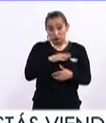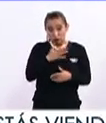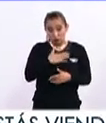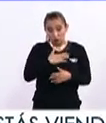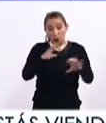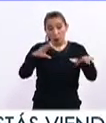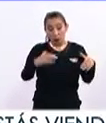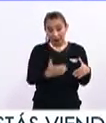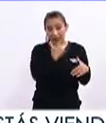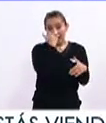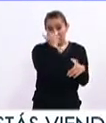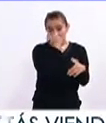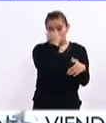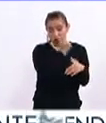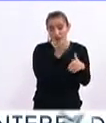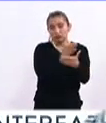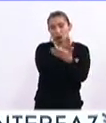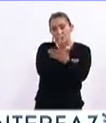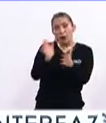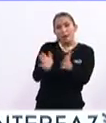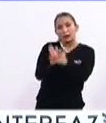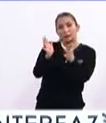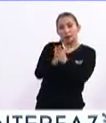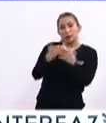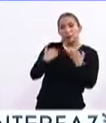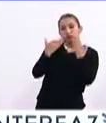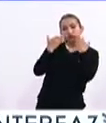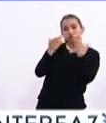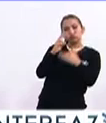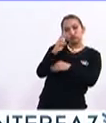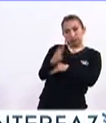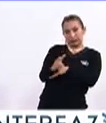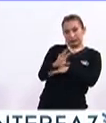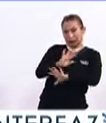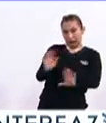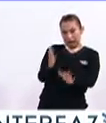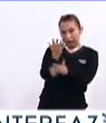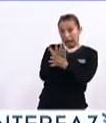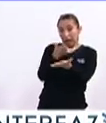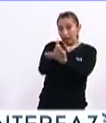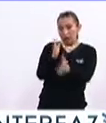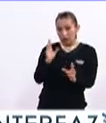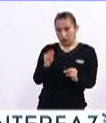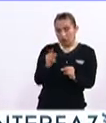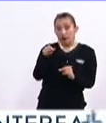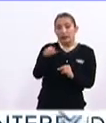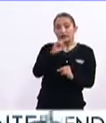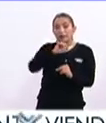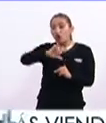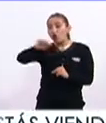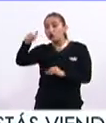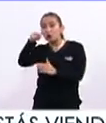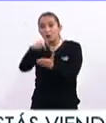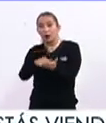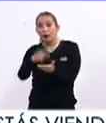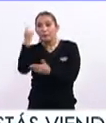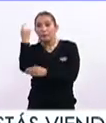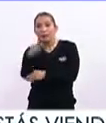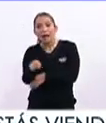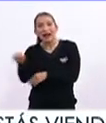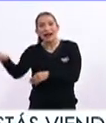la comunidad participa como espectador, pero también hay espacio para